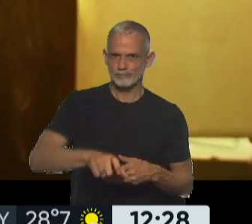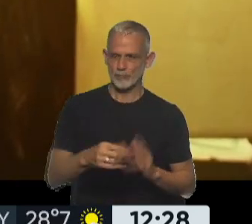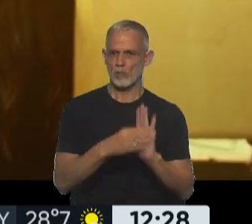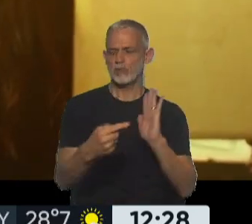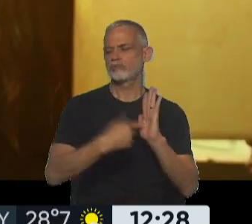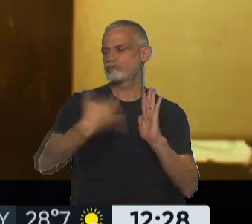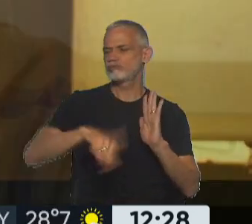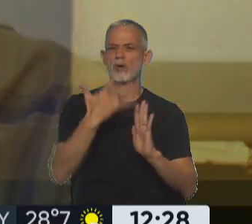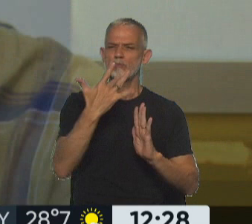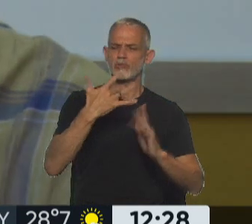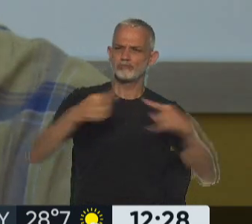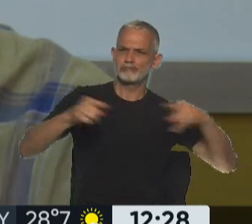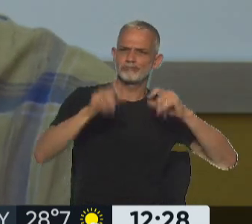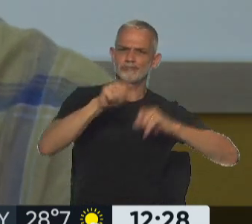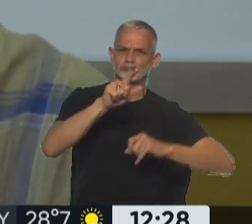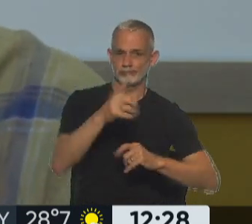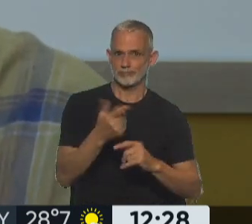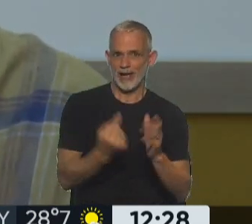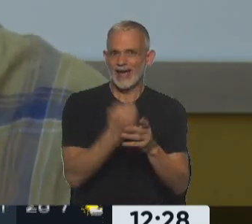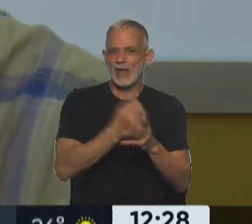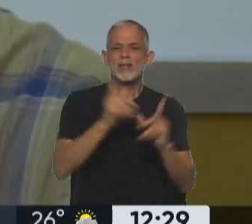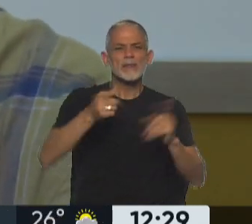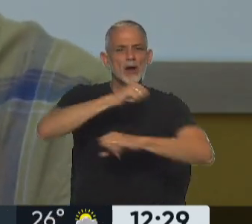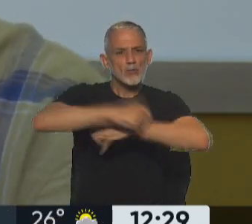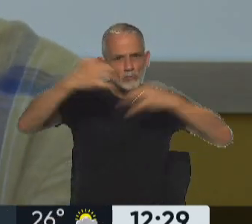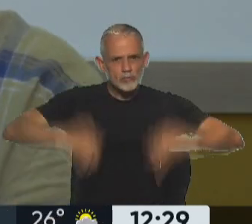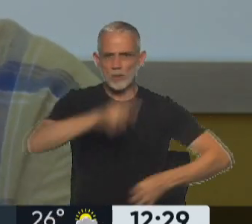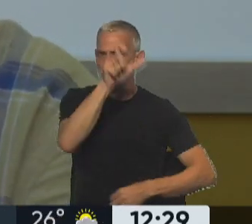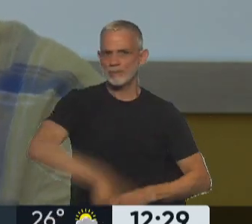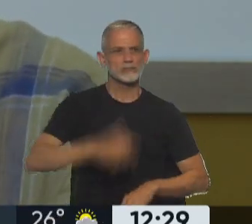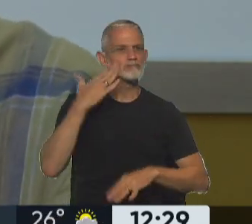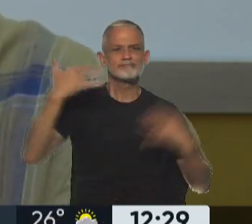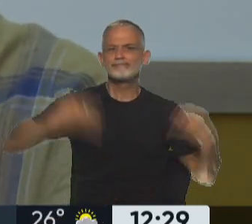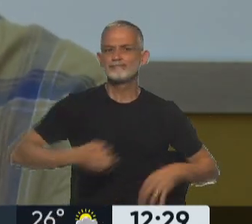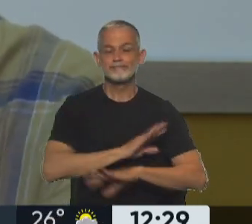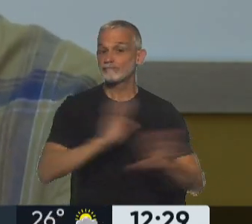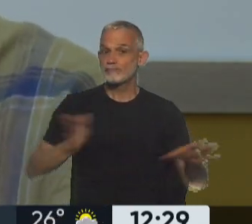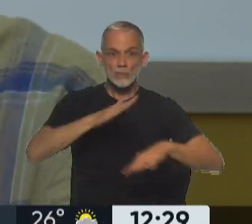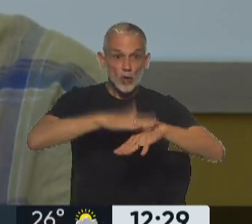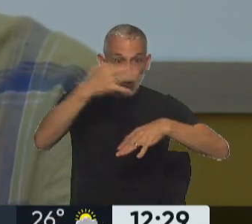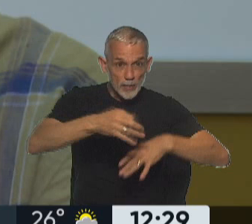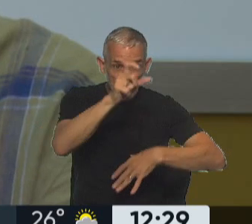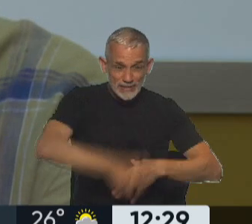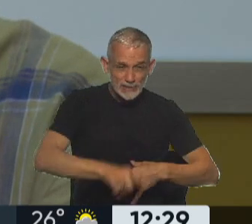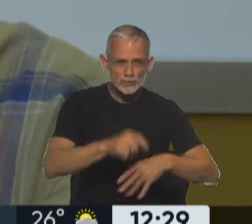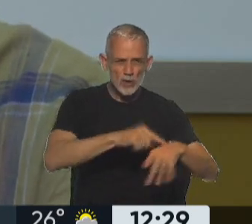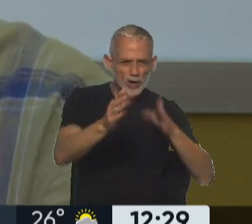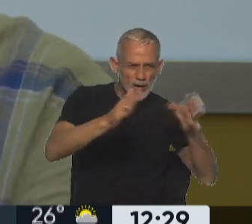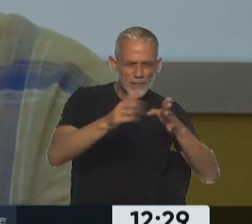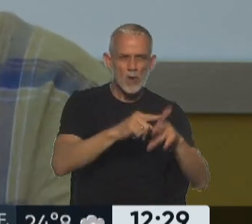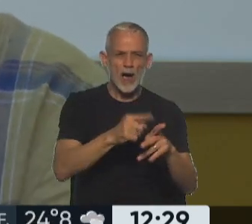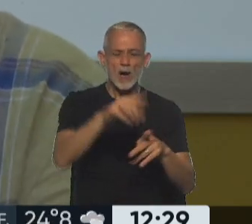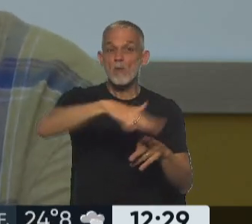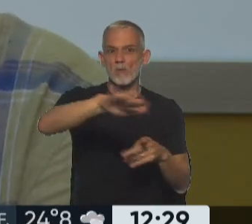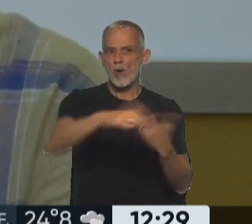en lo estético como artista, como creador, pero en lo ético también como ser humano, ¿no? Una persona de un compromiso absoluto con su tiempo, con su gente, con su